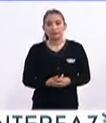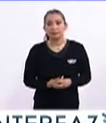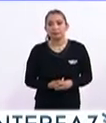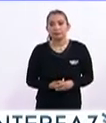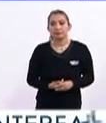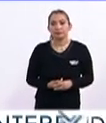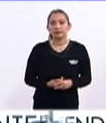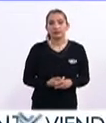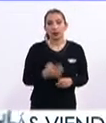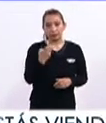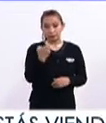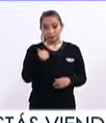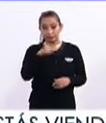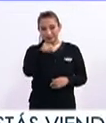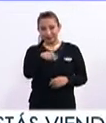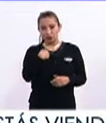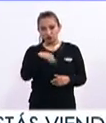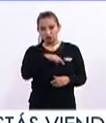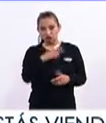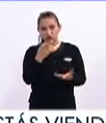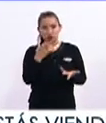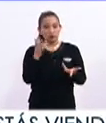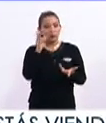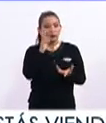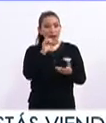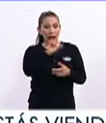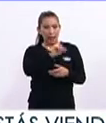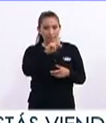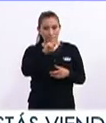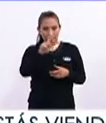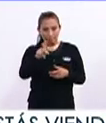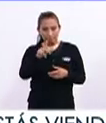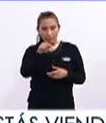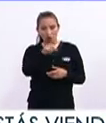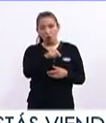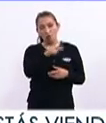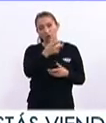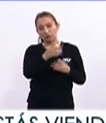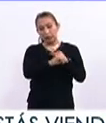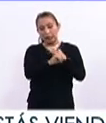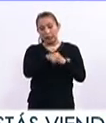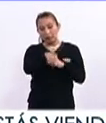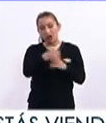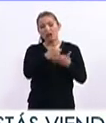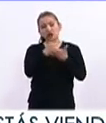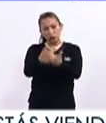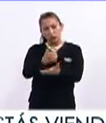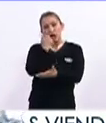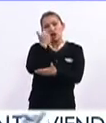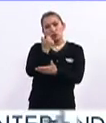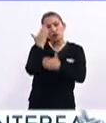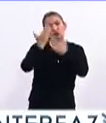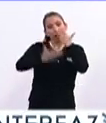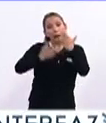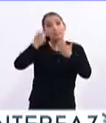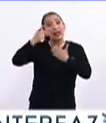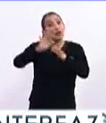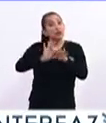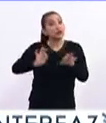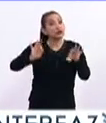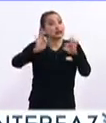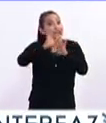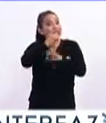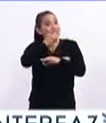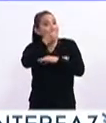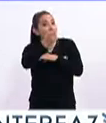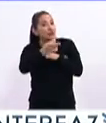el instrumento que utilizamos, la aplicación web, sí ayuda mucho a los estudiantes, pero esto es muy importante